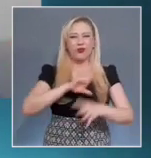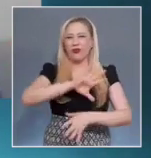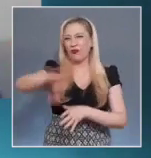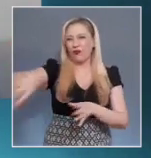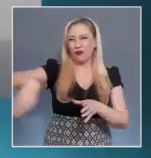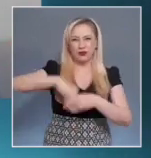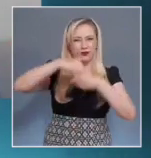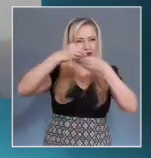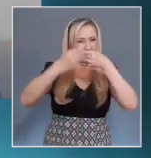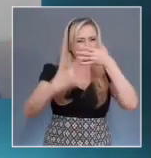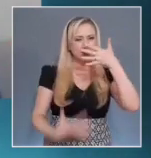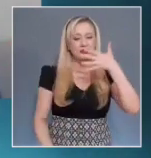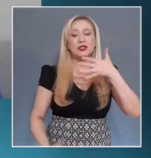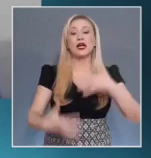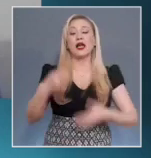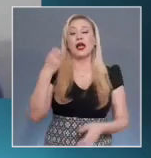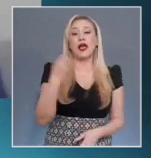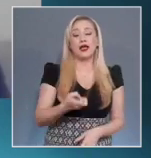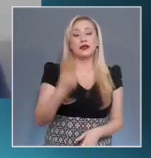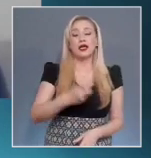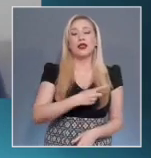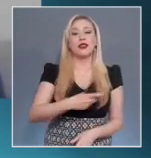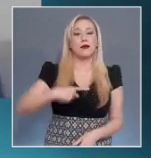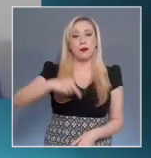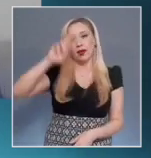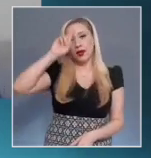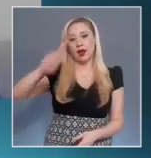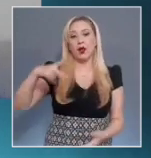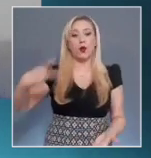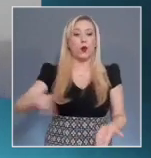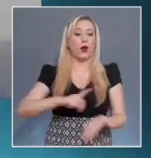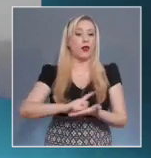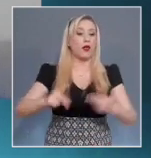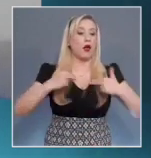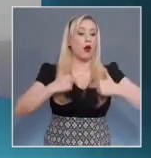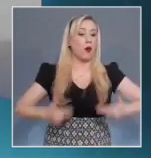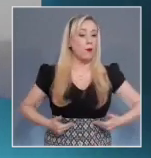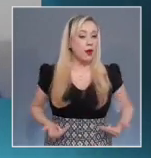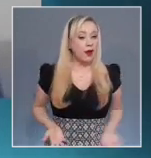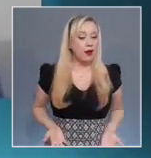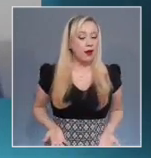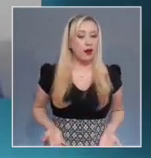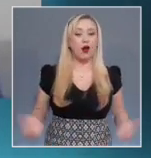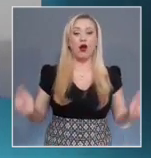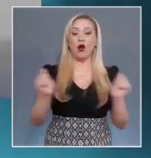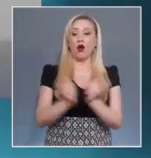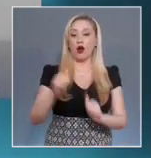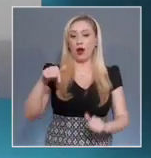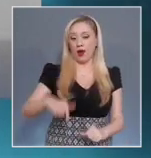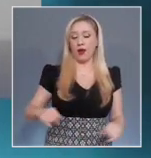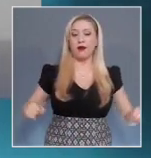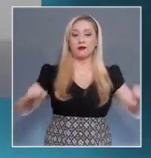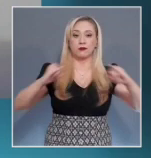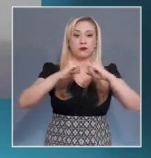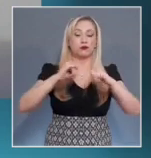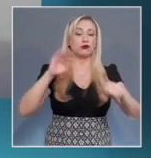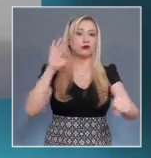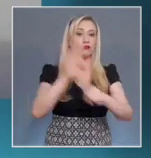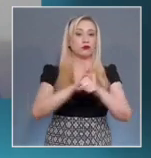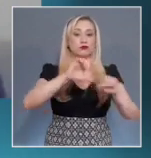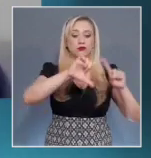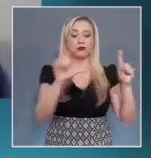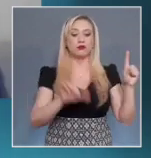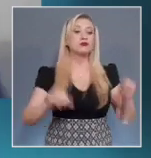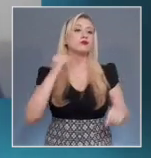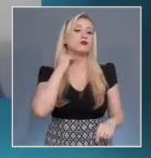formas de hacer valer los derechos humanos y creo que a través del Instituto Federal de Defensoría Pública, que tiene un